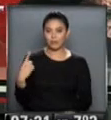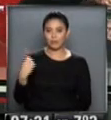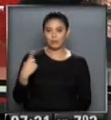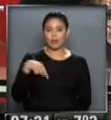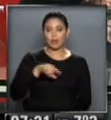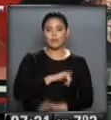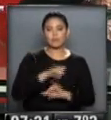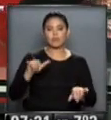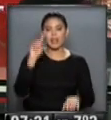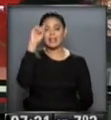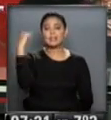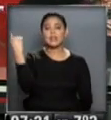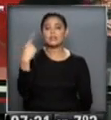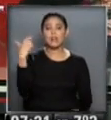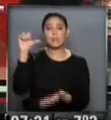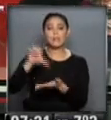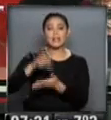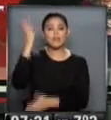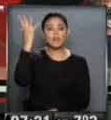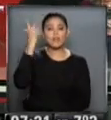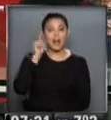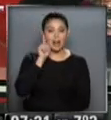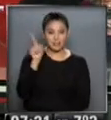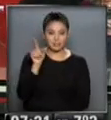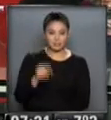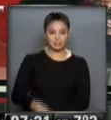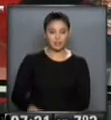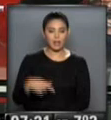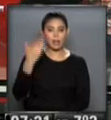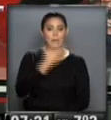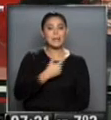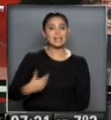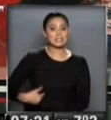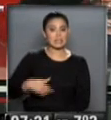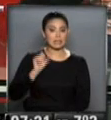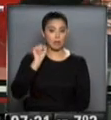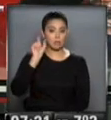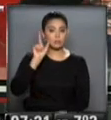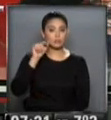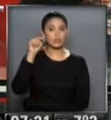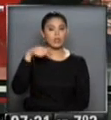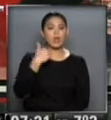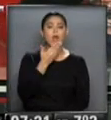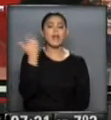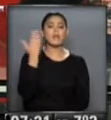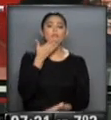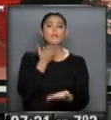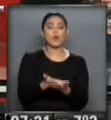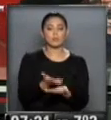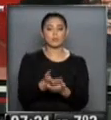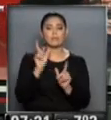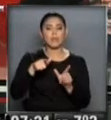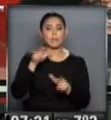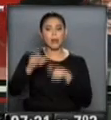Tenemos información internacional, sí. Nos ubica en Francia. Fue una de las promesas del presidente François Hollande y en medio del rechazo de parte de la sociedad